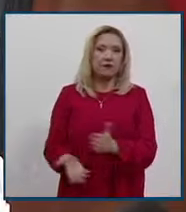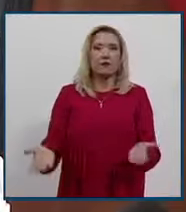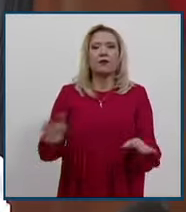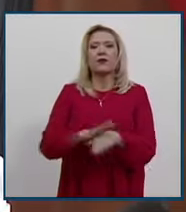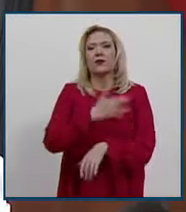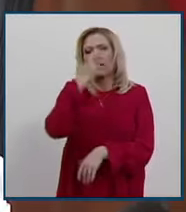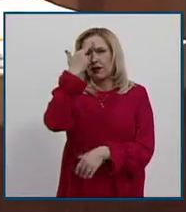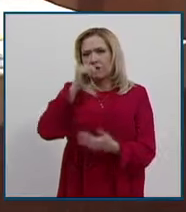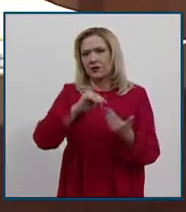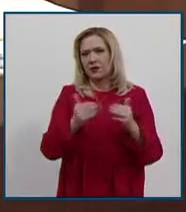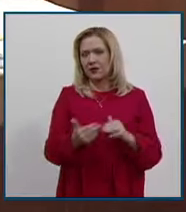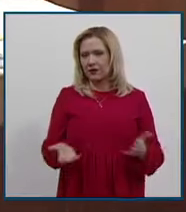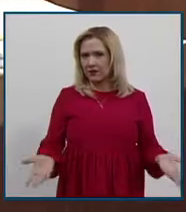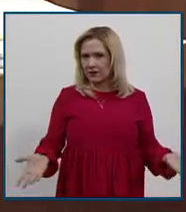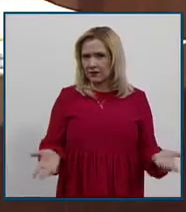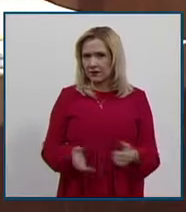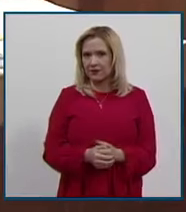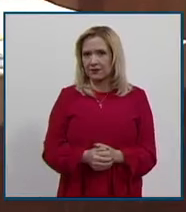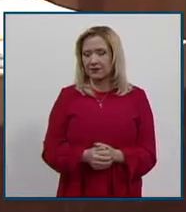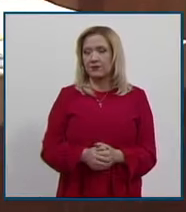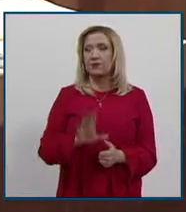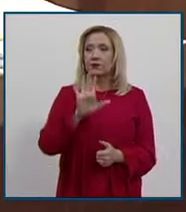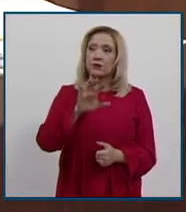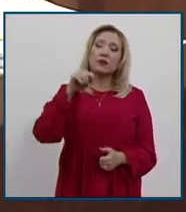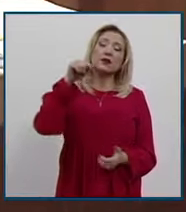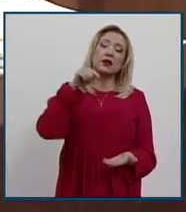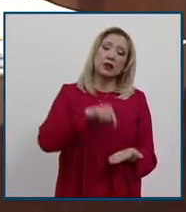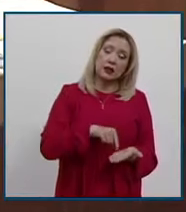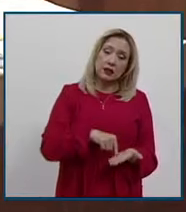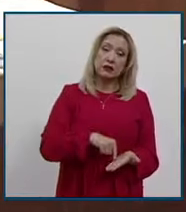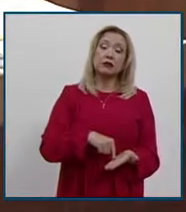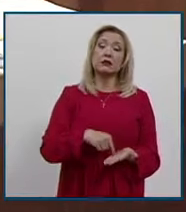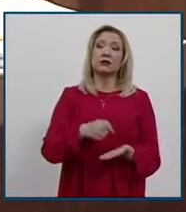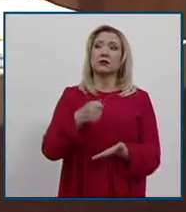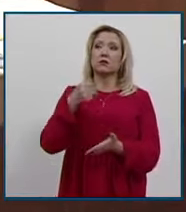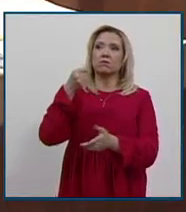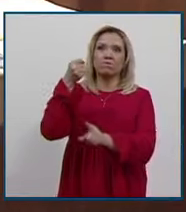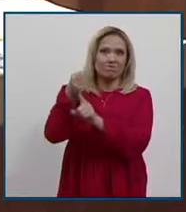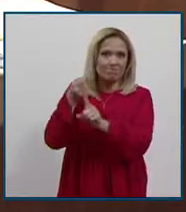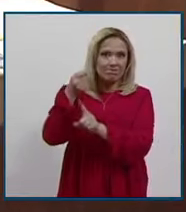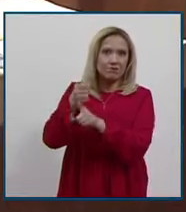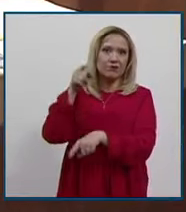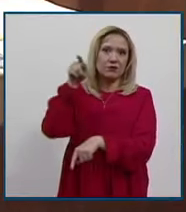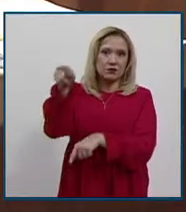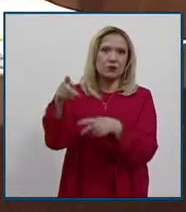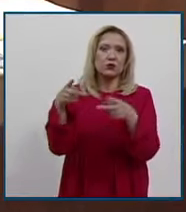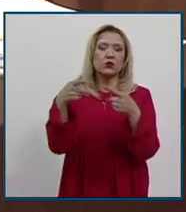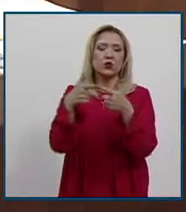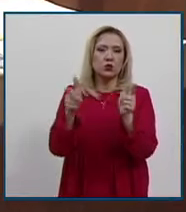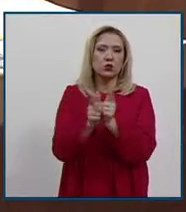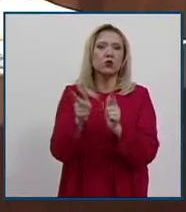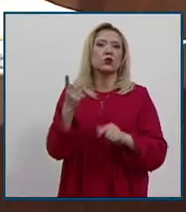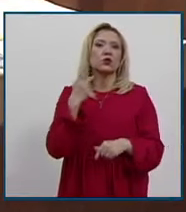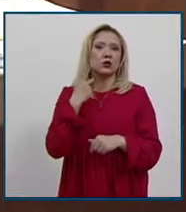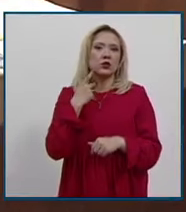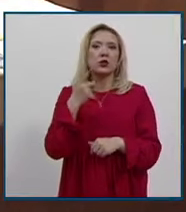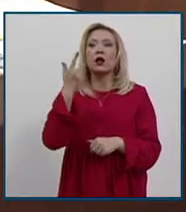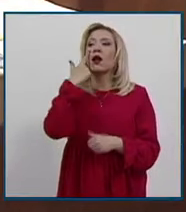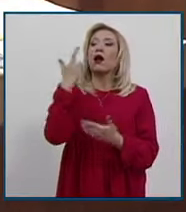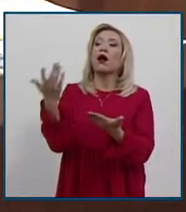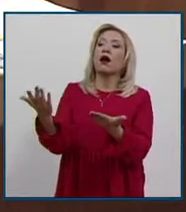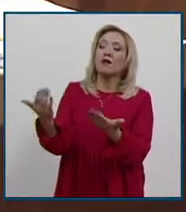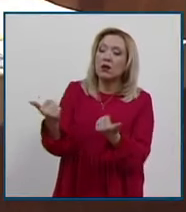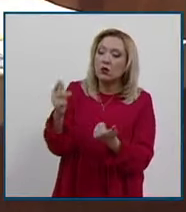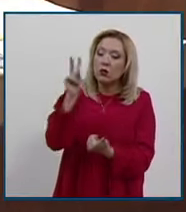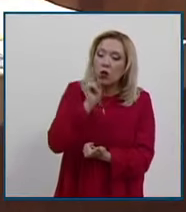de la queja sin embargo en este caso exigirle al al partido político que presente